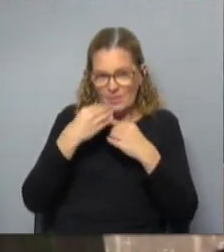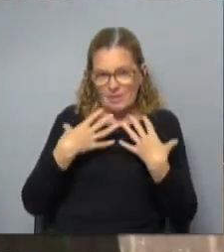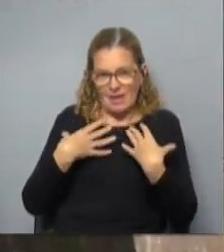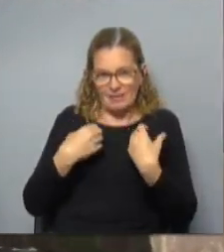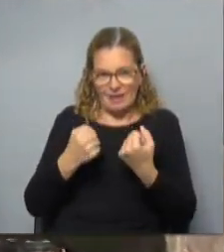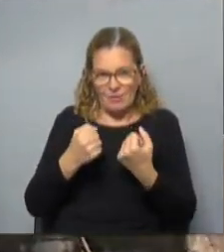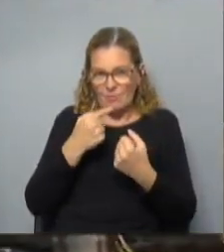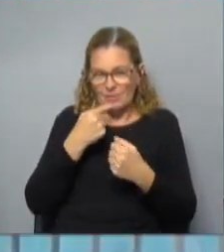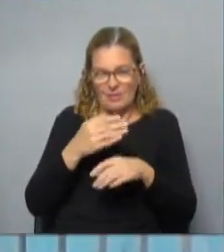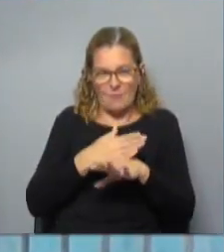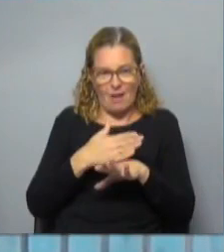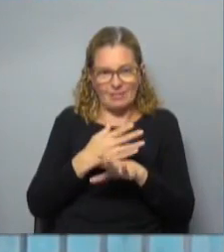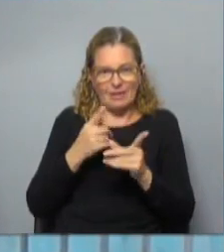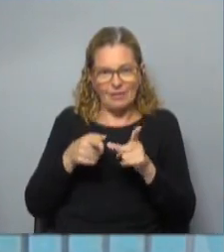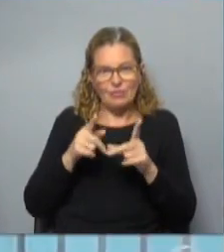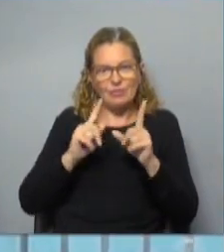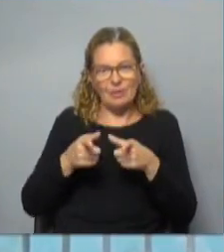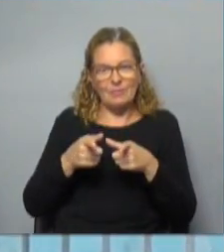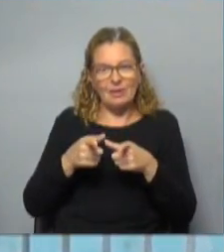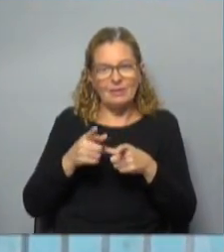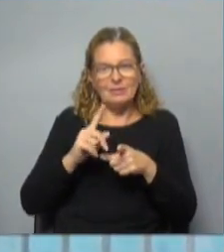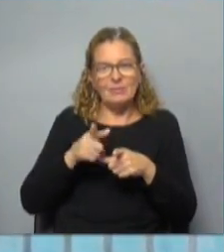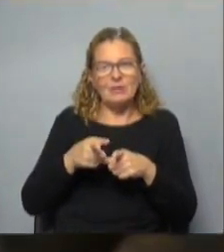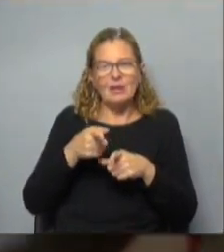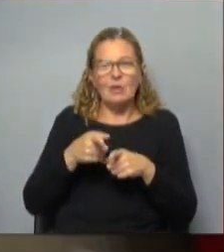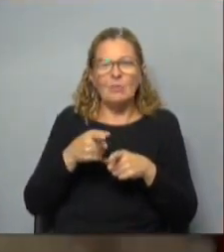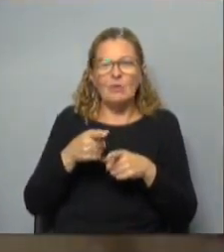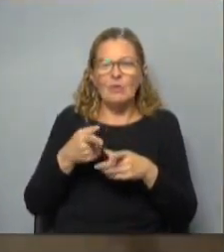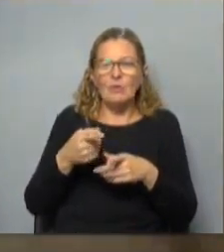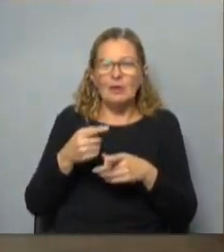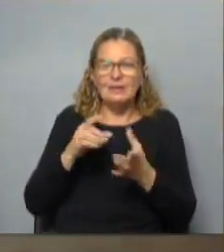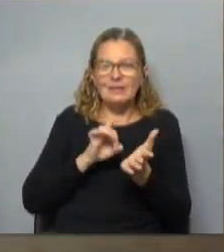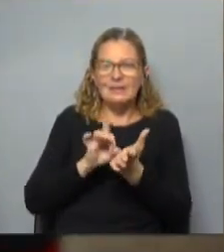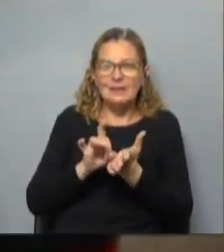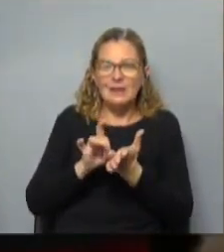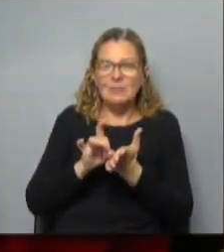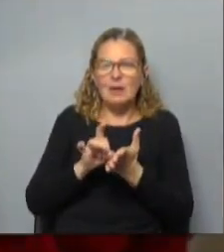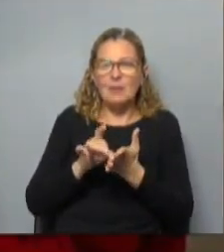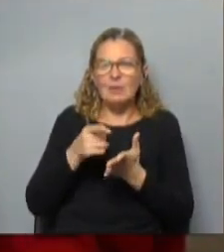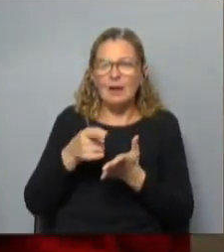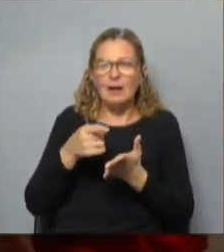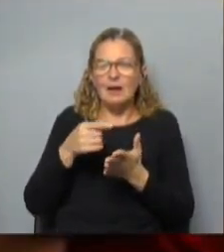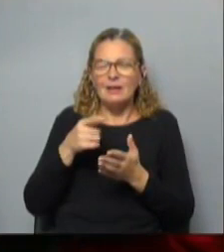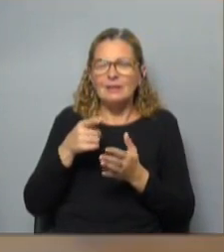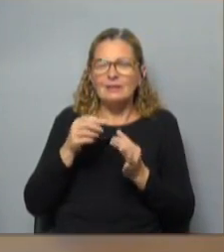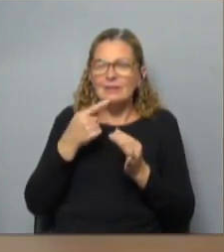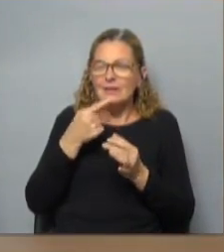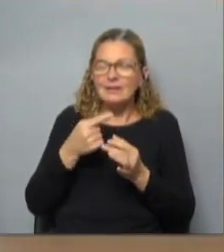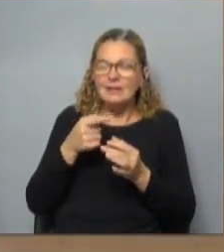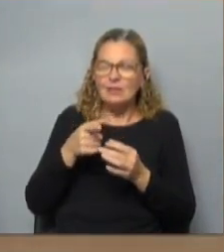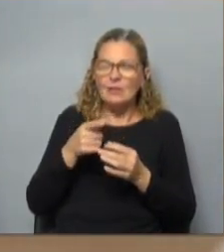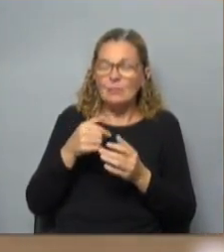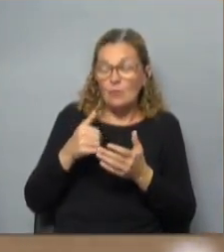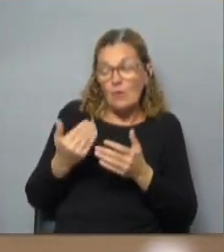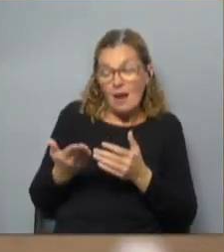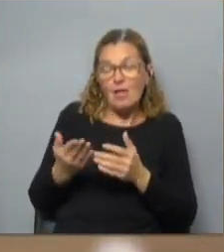como decíamos y además esto también presenta la debilidad que tiene el sistema para lograr unos sus cometidos que si bien por